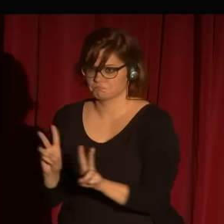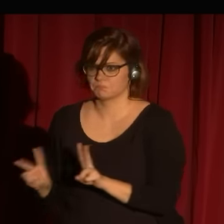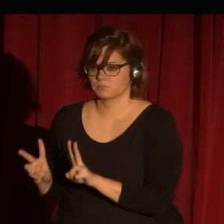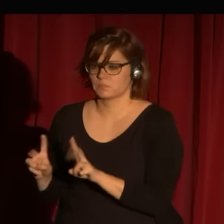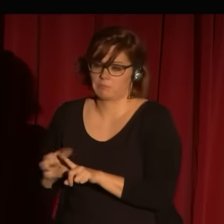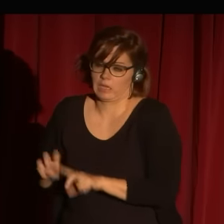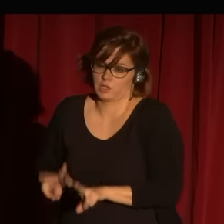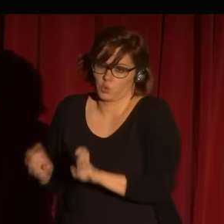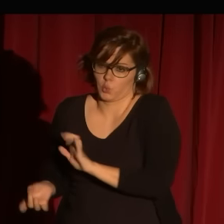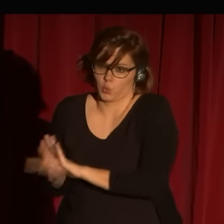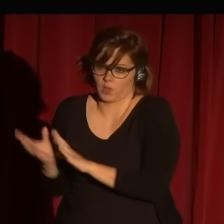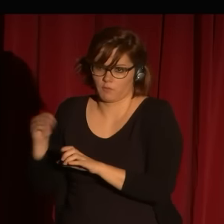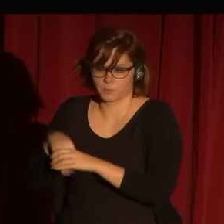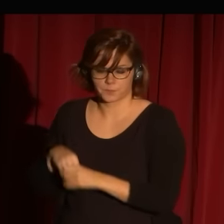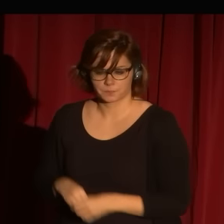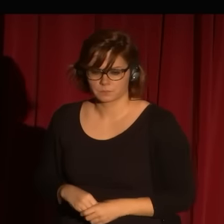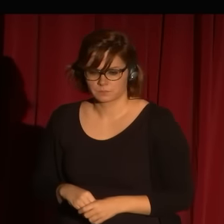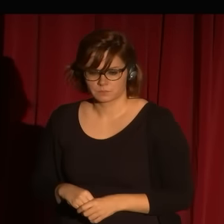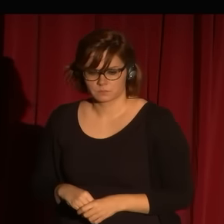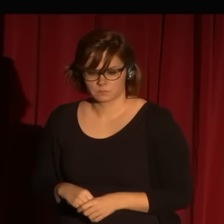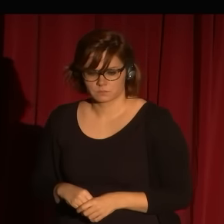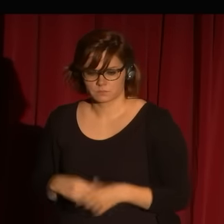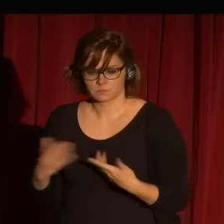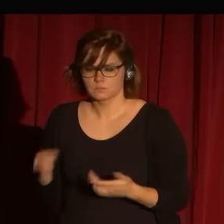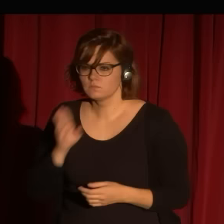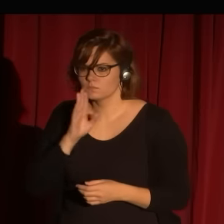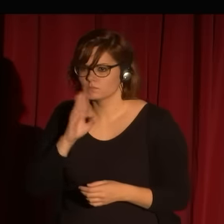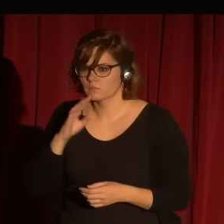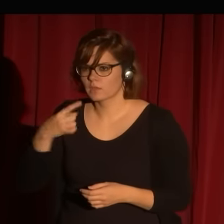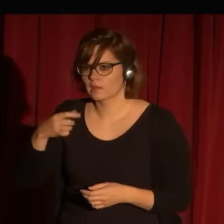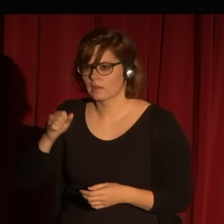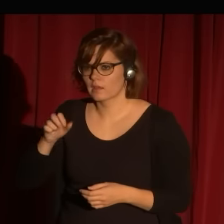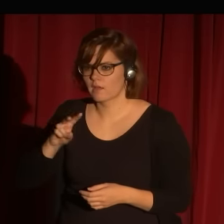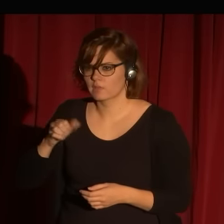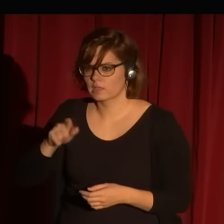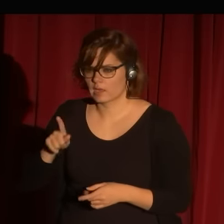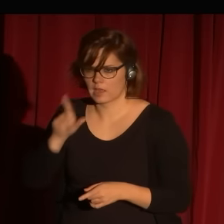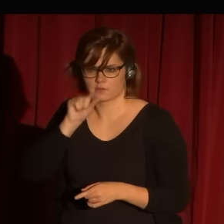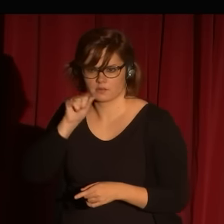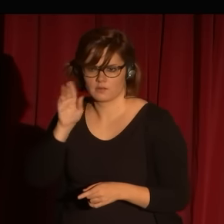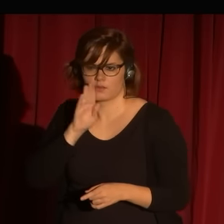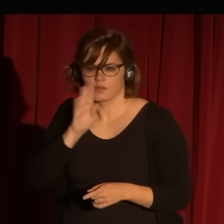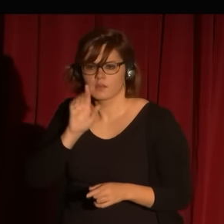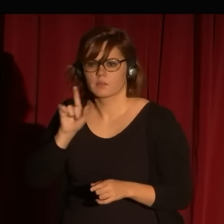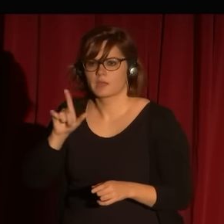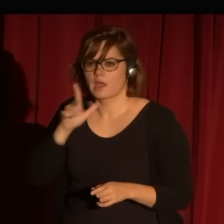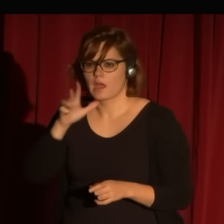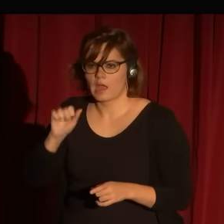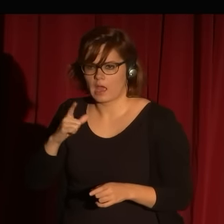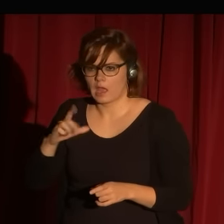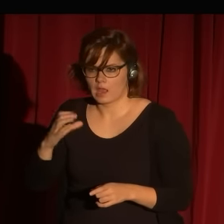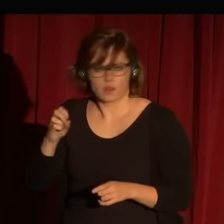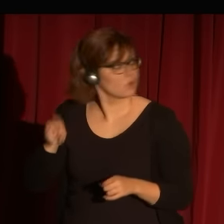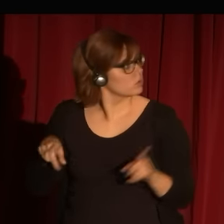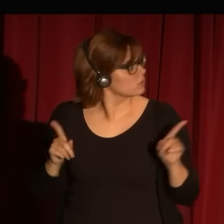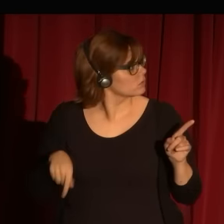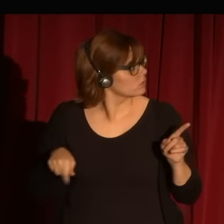género nuevo antes os hablé de del gavilán que aparece en uno de los cuadros y de un alcón peregrino Este es el gavilán que aparece en uno de los